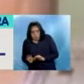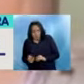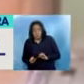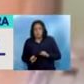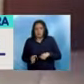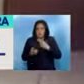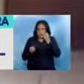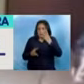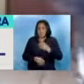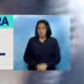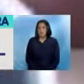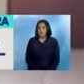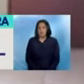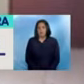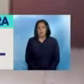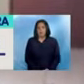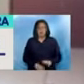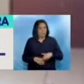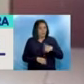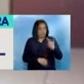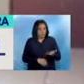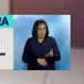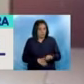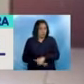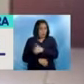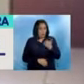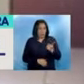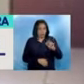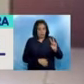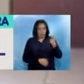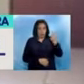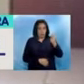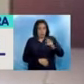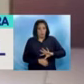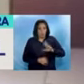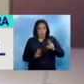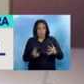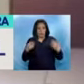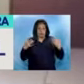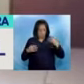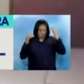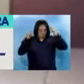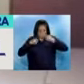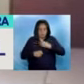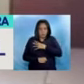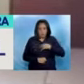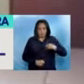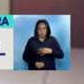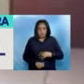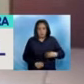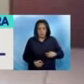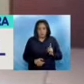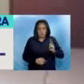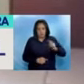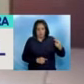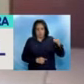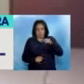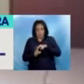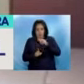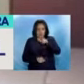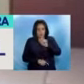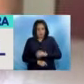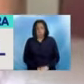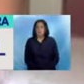caso. Minutos después aparece un segundo delincuente con polera a rayas. Usa gorra y capucha para evitar ser